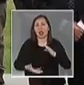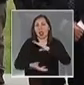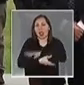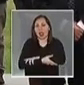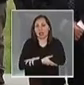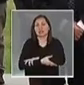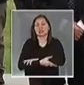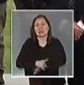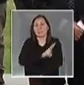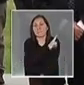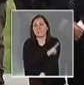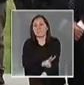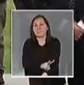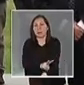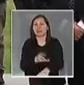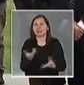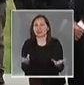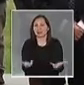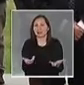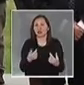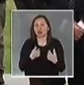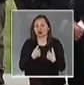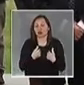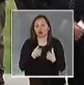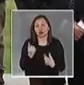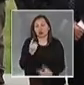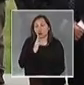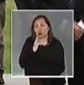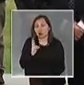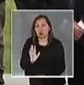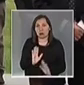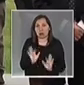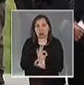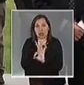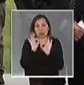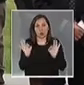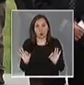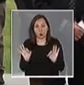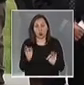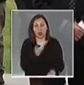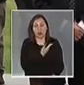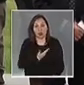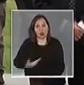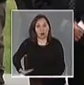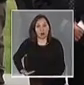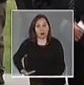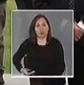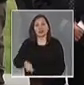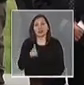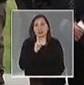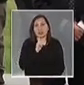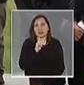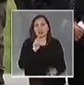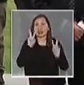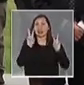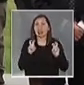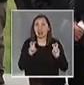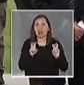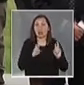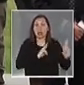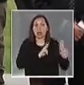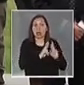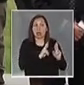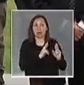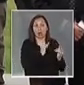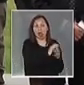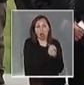Alianza por el Pacífico. Así que yo me limito a eso. Acá no hay nadie en el gobierno que esté producto de